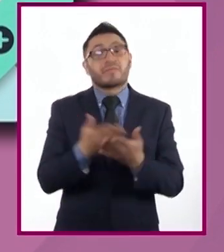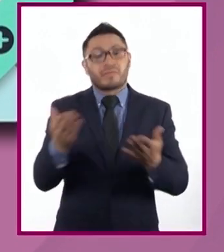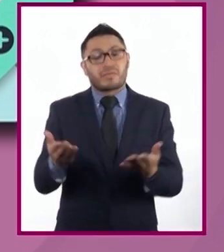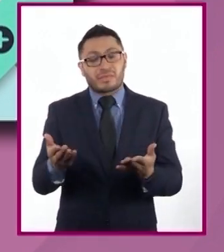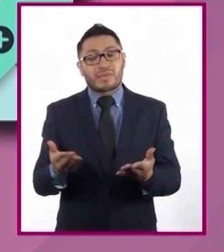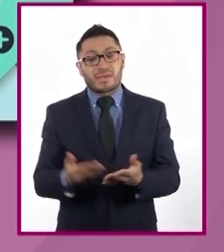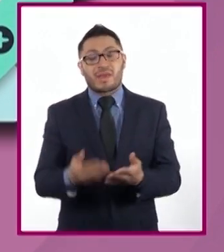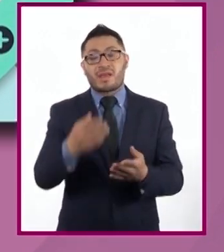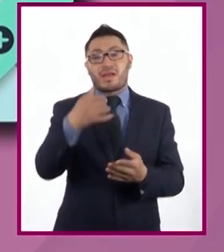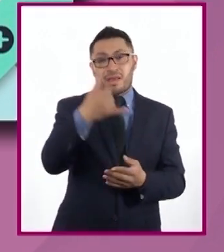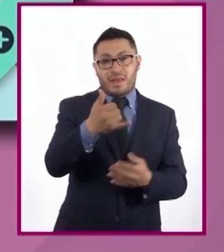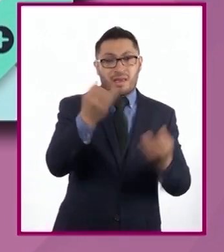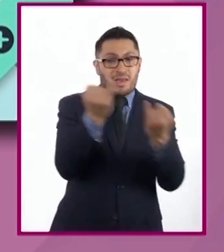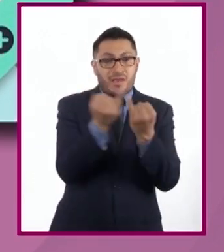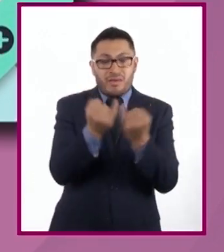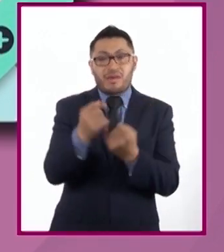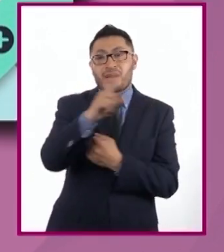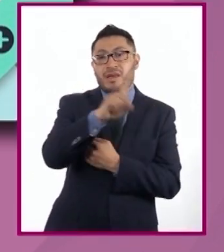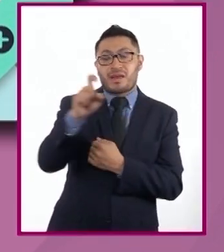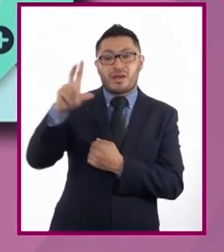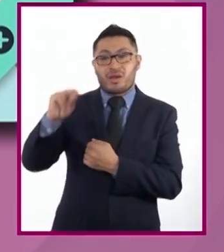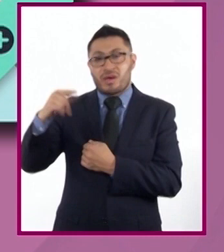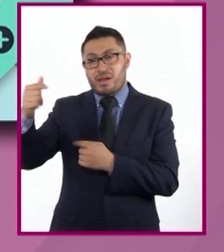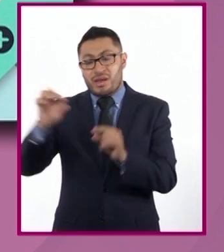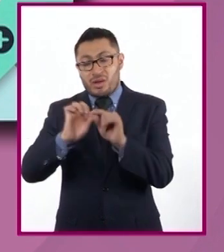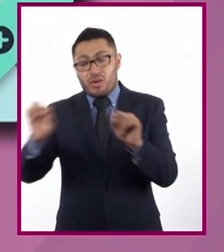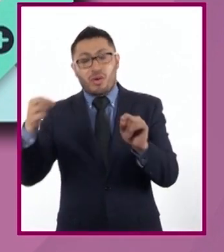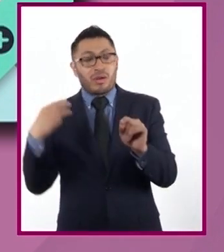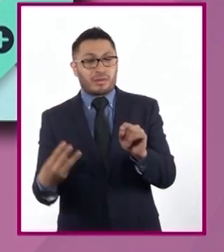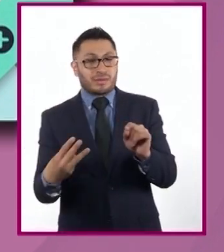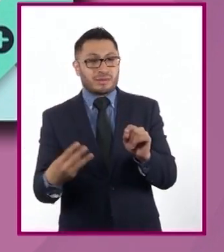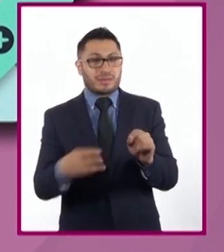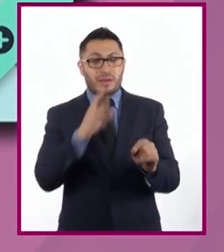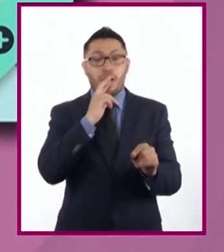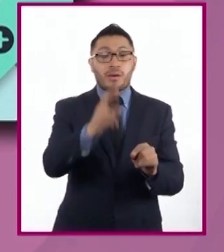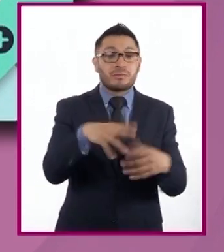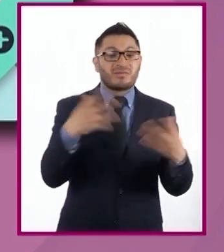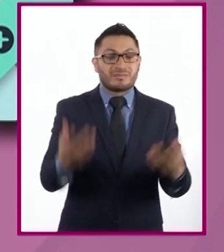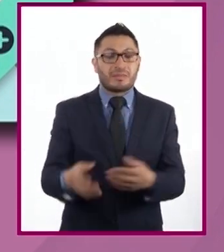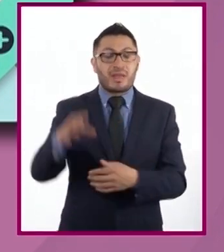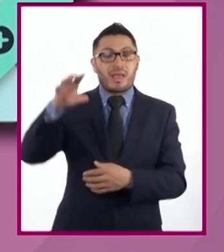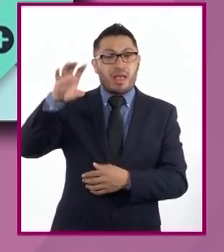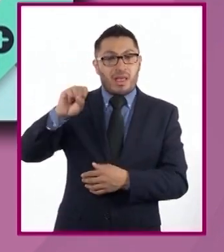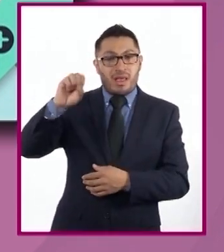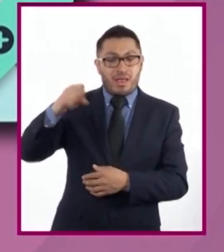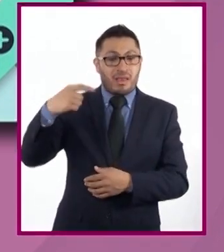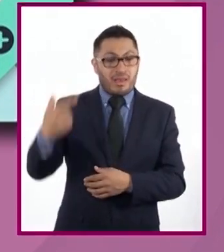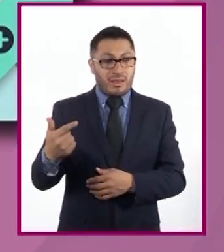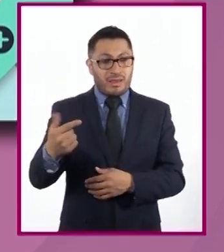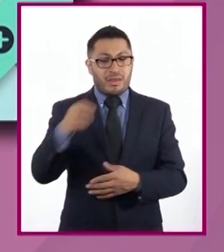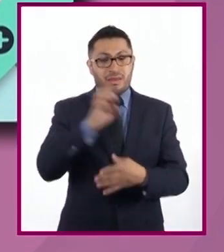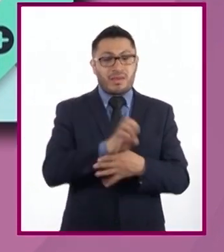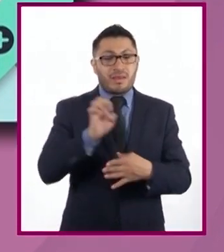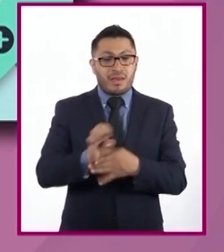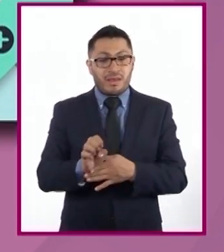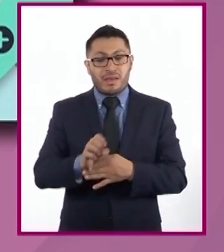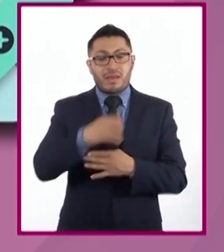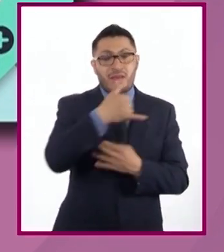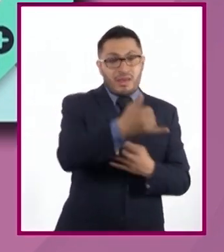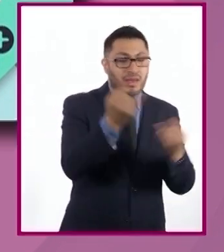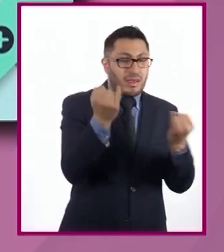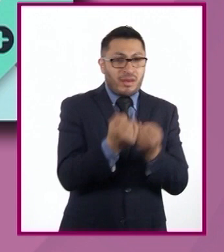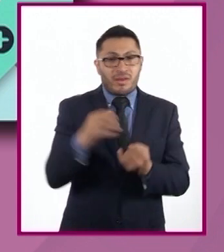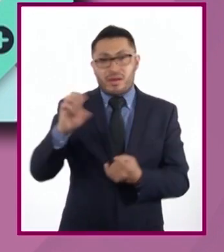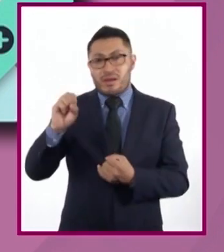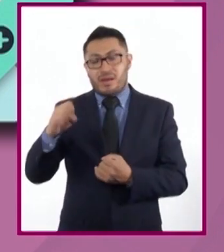es igual a dividir 180 grados entre 3, que nos da como resultado 60 grados. Por lo tanto, y es